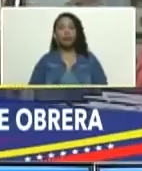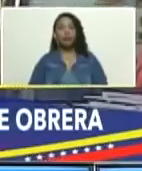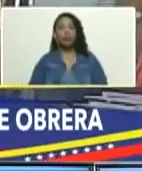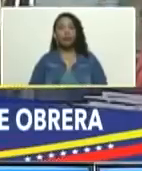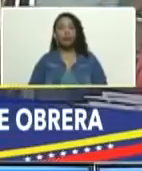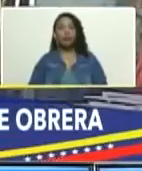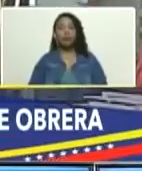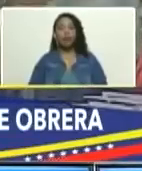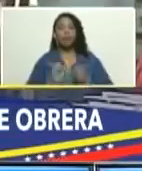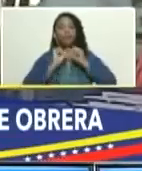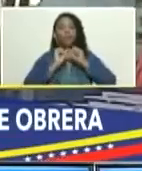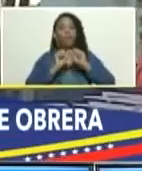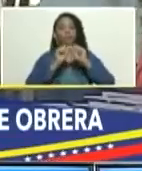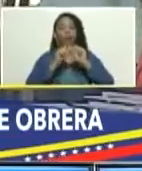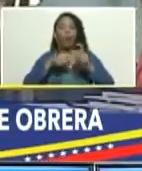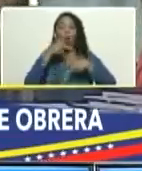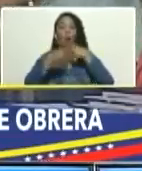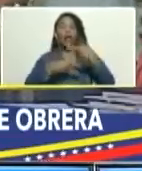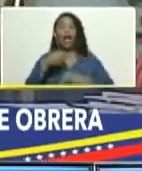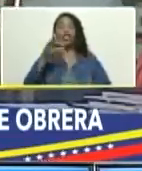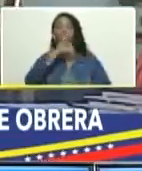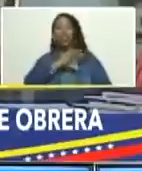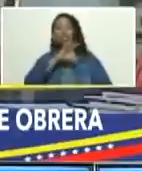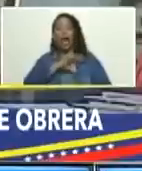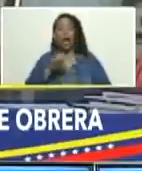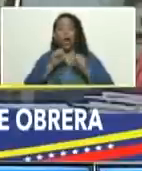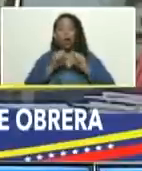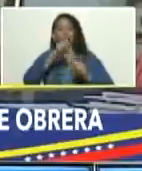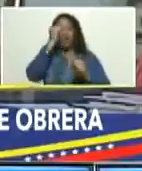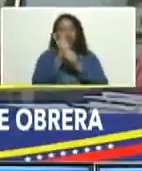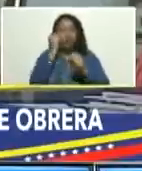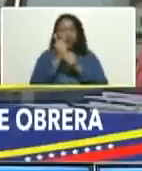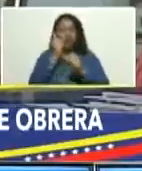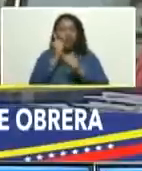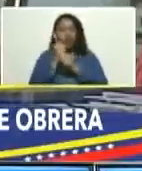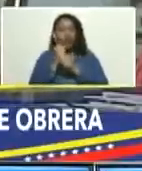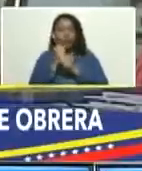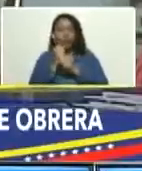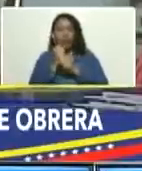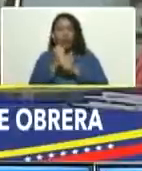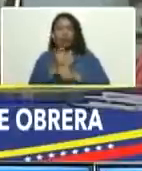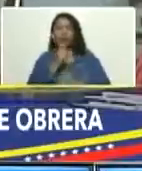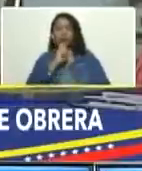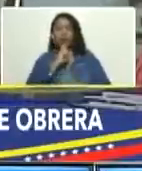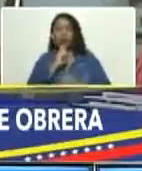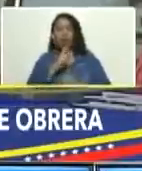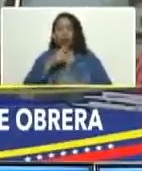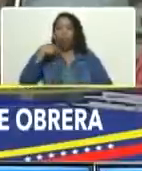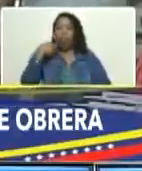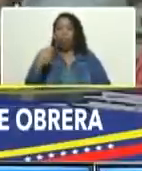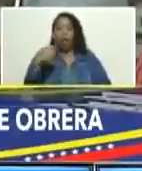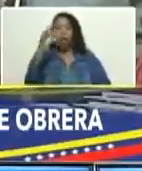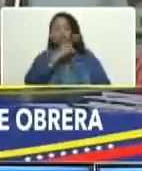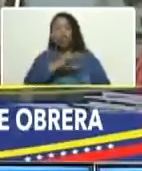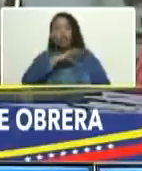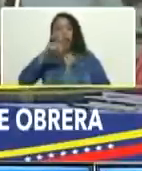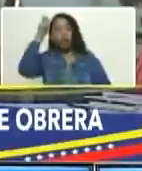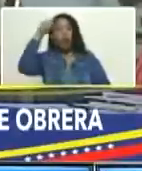Y mantuvimos las políticas sociales a trocha y mocha, la inversión social en el